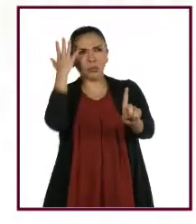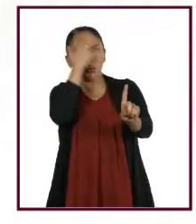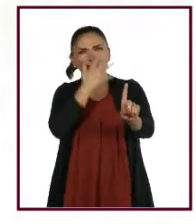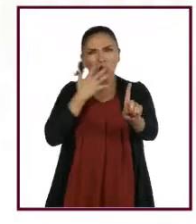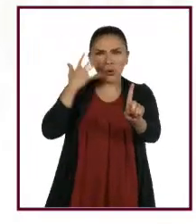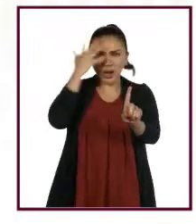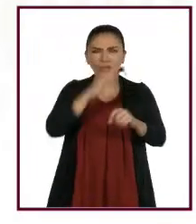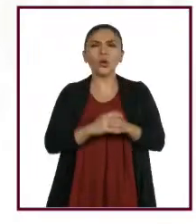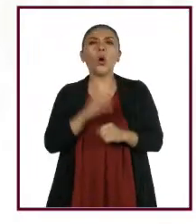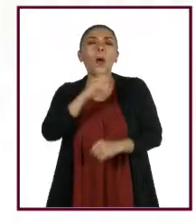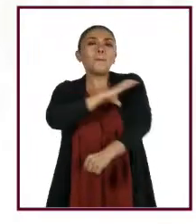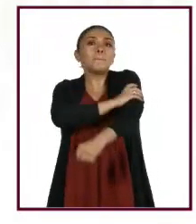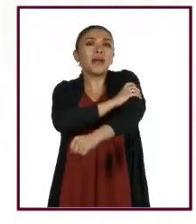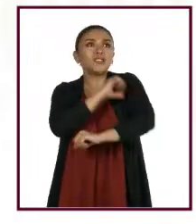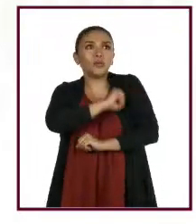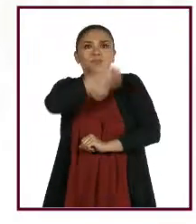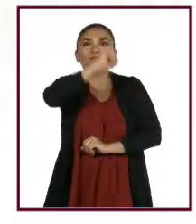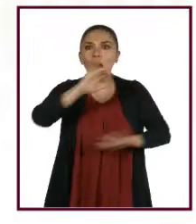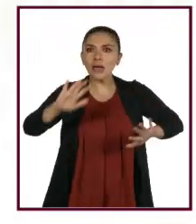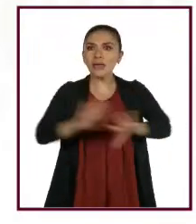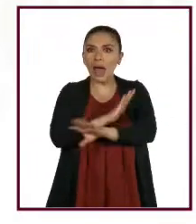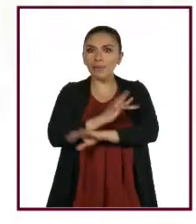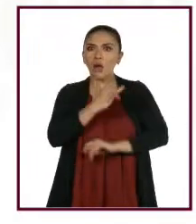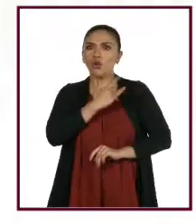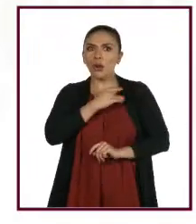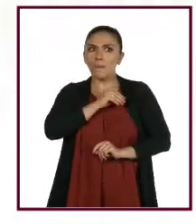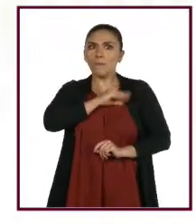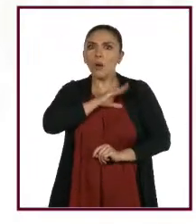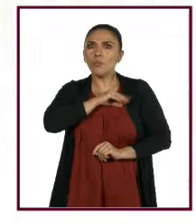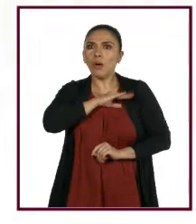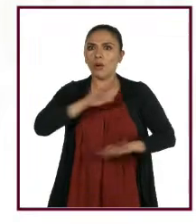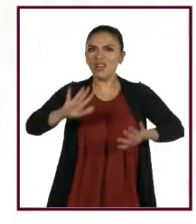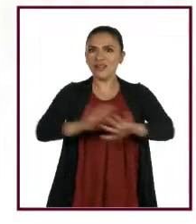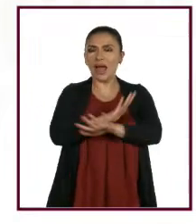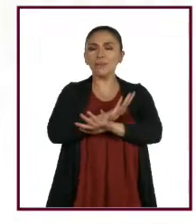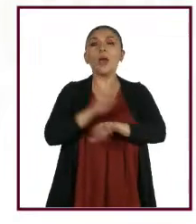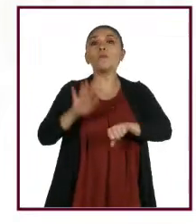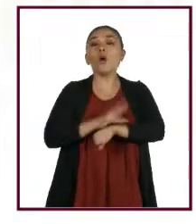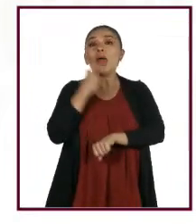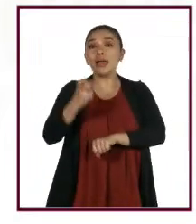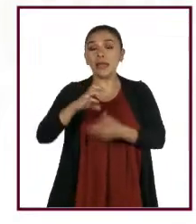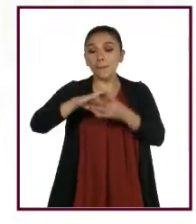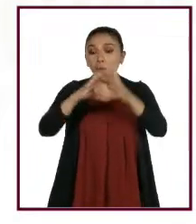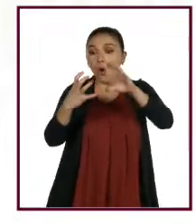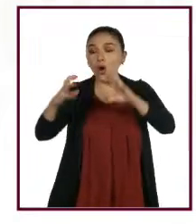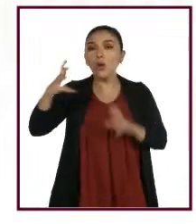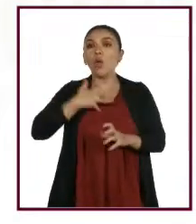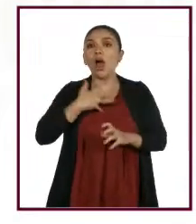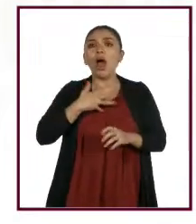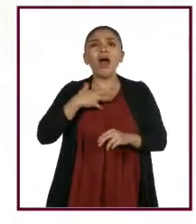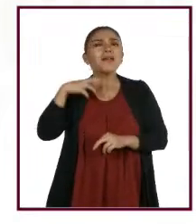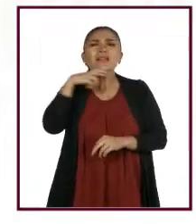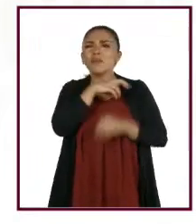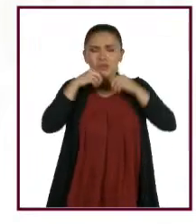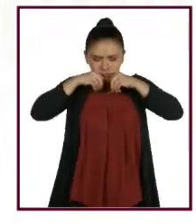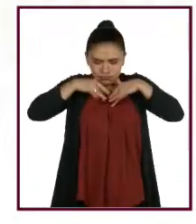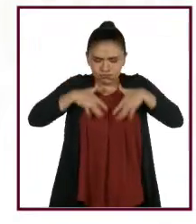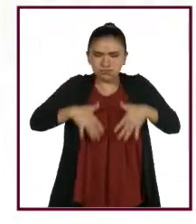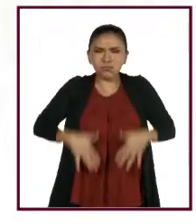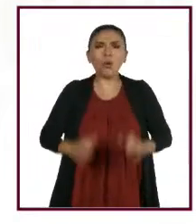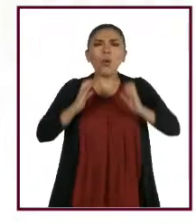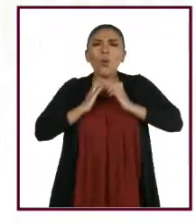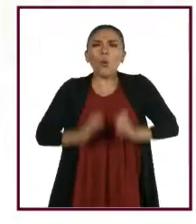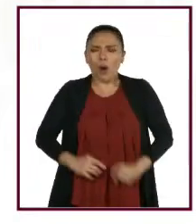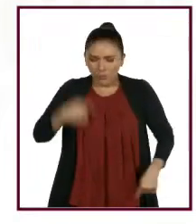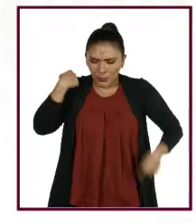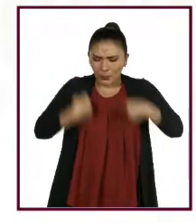cambios en la presión arterial o el ritmo cardíaco, porque como les había comentado, estas moléculas se distribuyen muy fácilmente en todos